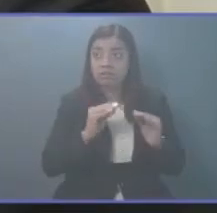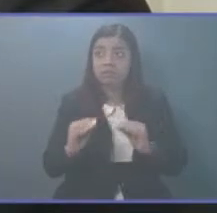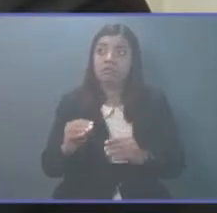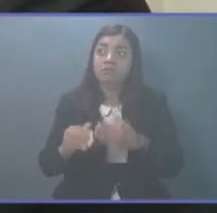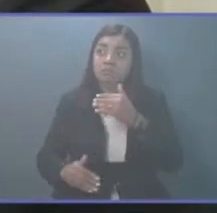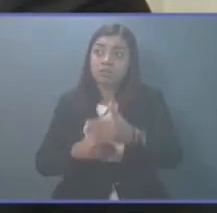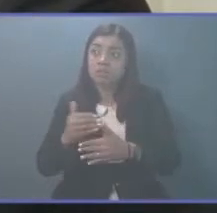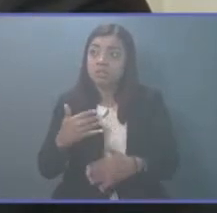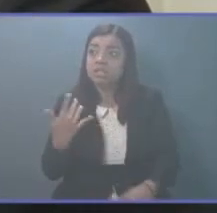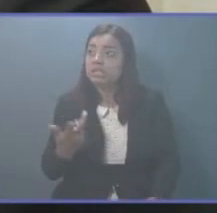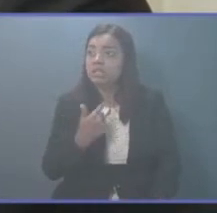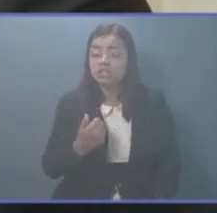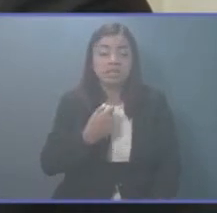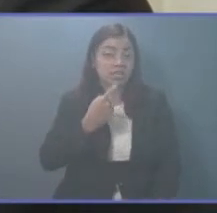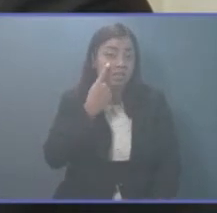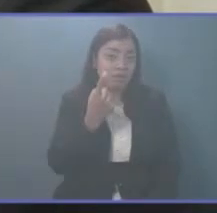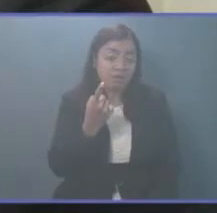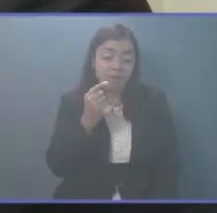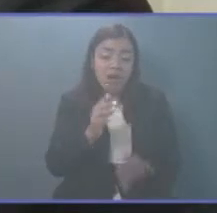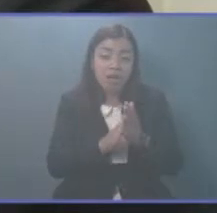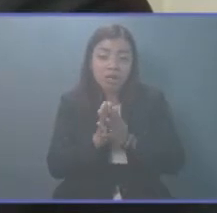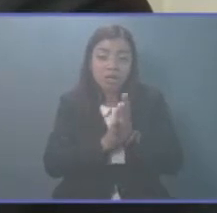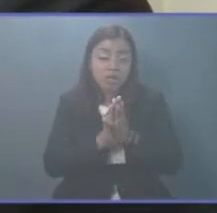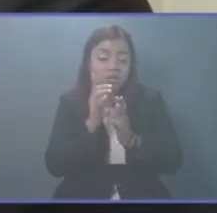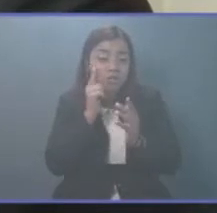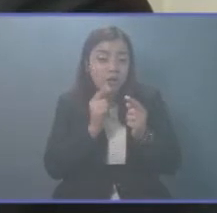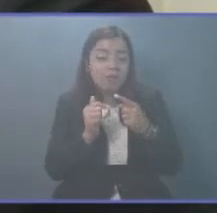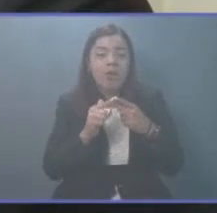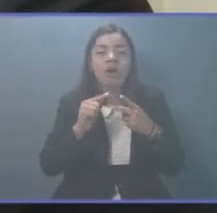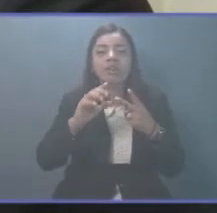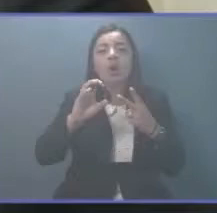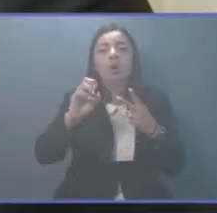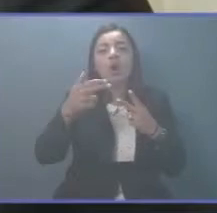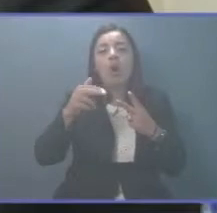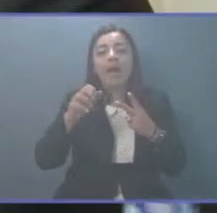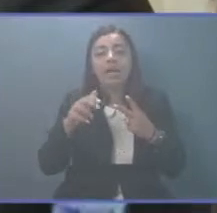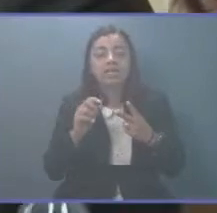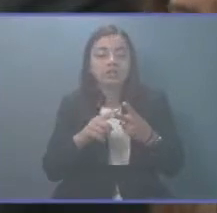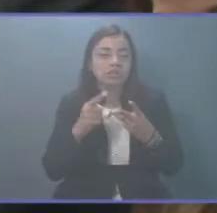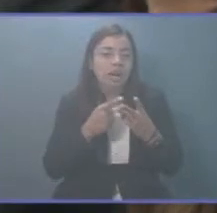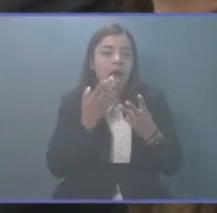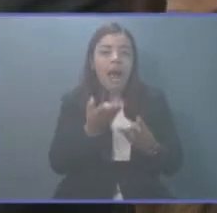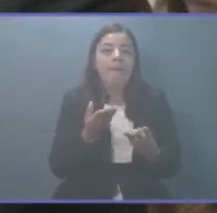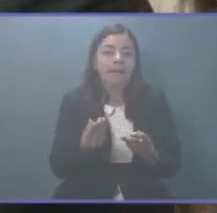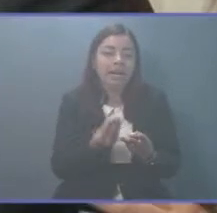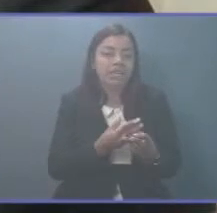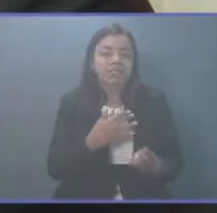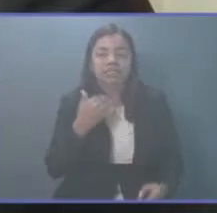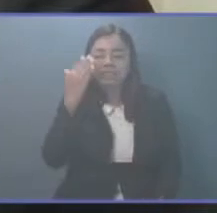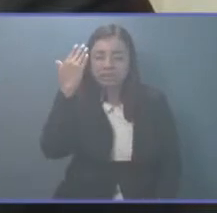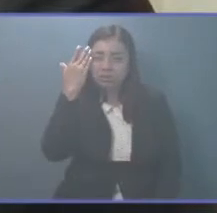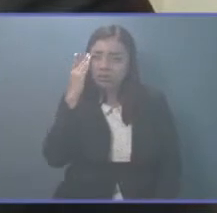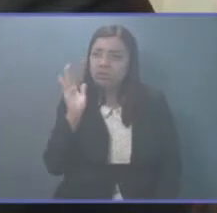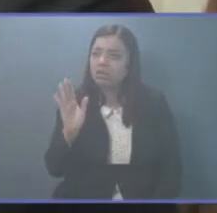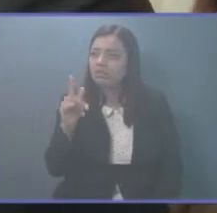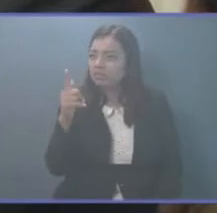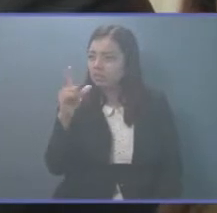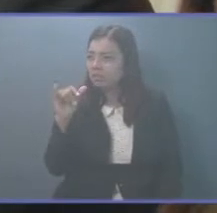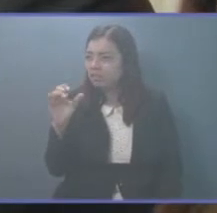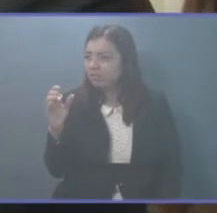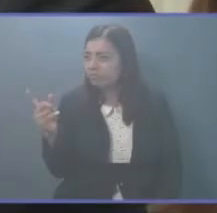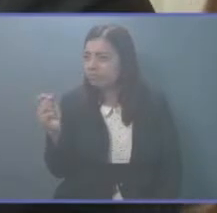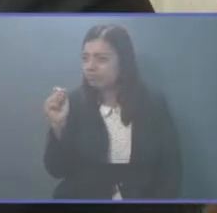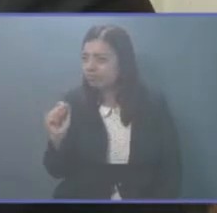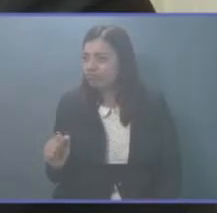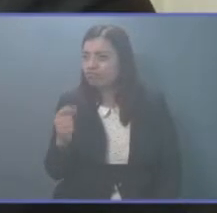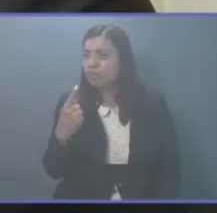Y vimos que no puede ser soborno, no puede ser cohecho, no pueden hacer amenazas. Pero al final, licenciada, no sé si le faltó